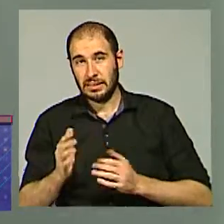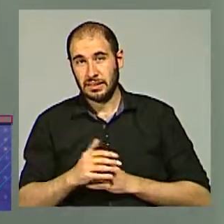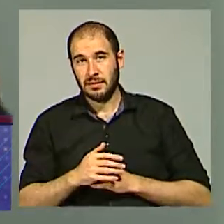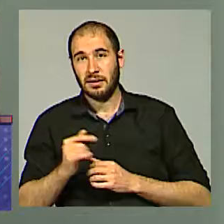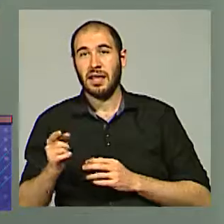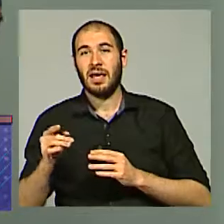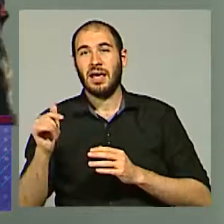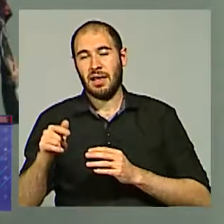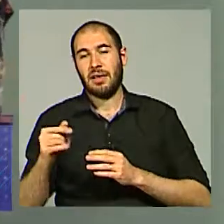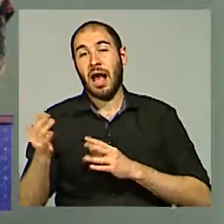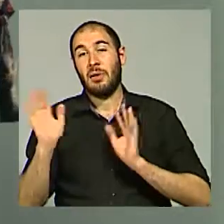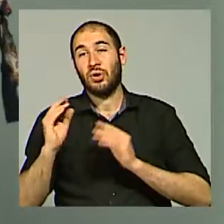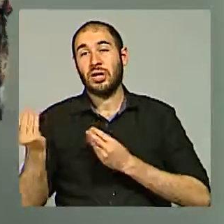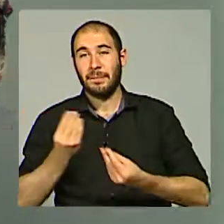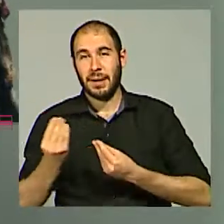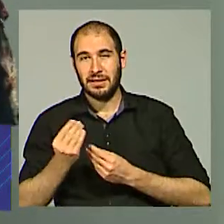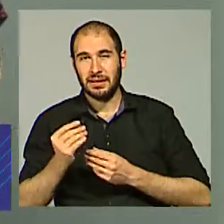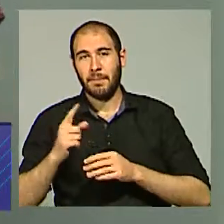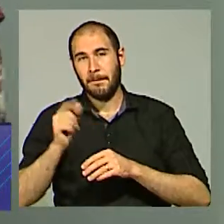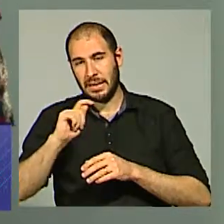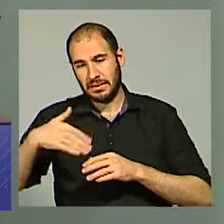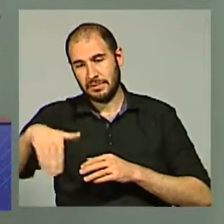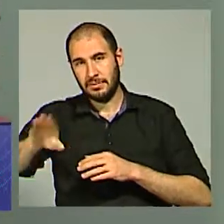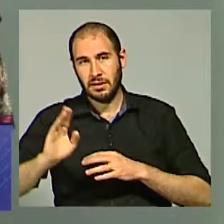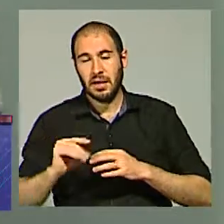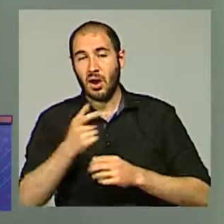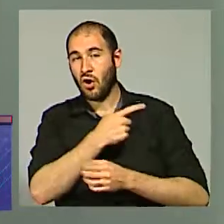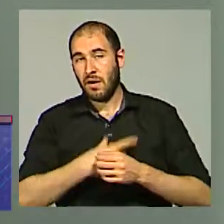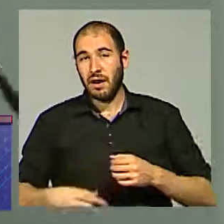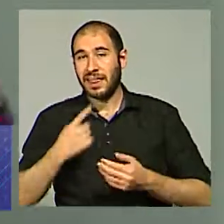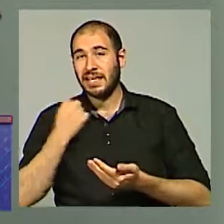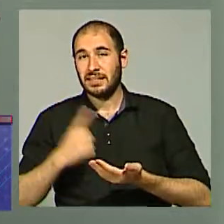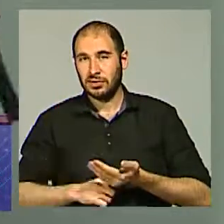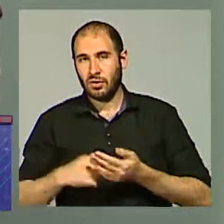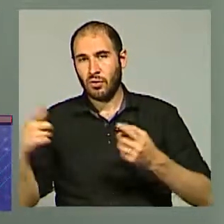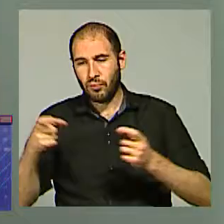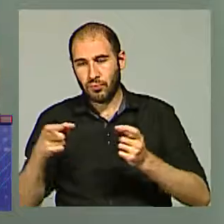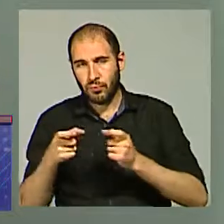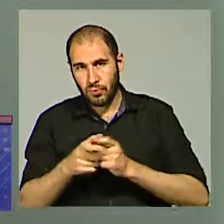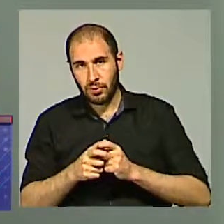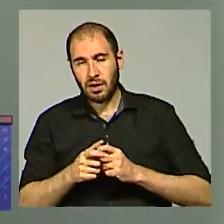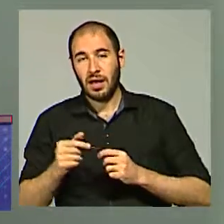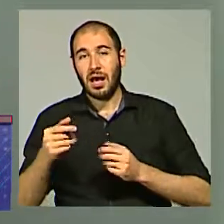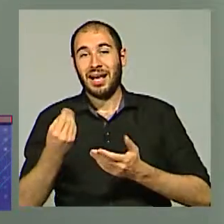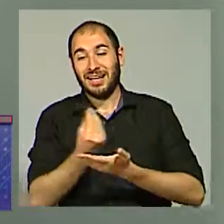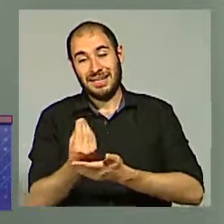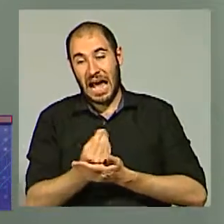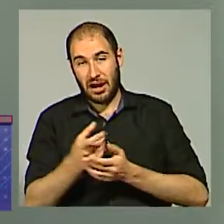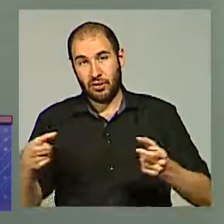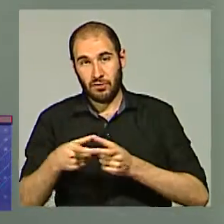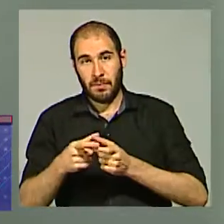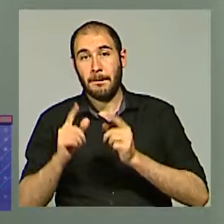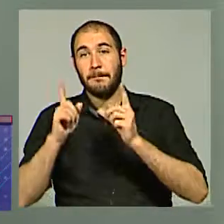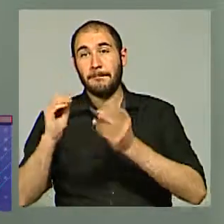datos de lo que puede estar pasando en algunos meses más con el gobierno de esta decisión de seguir achicando no solamente la planta existente sino